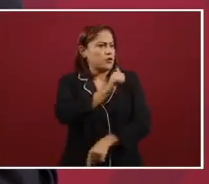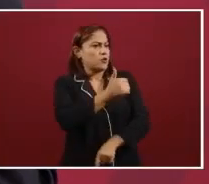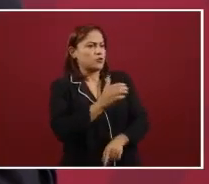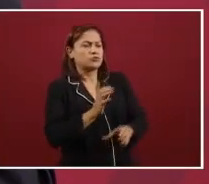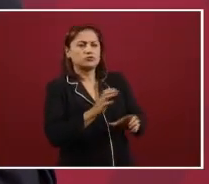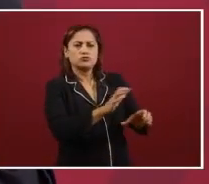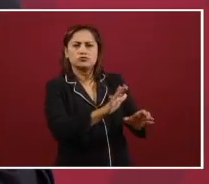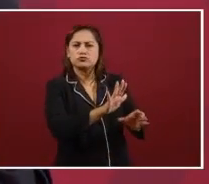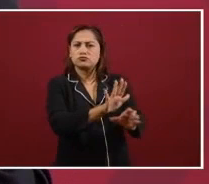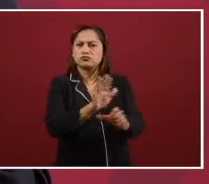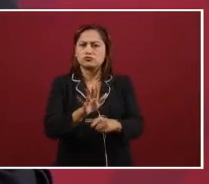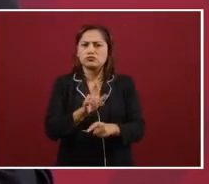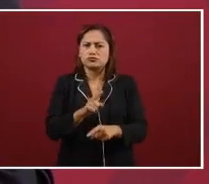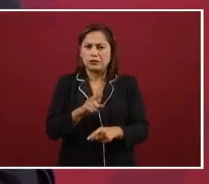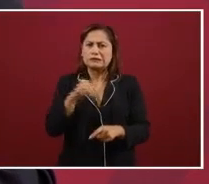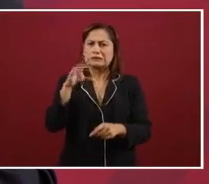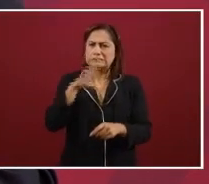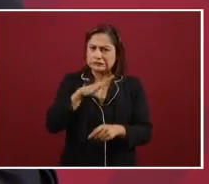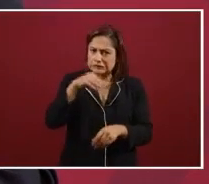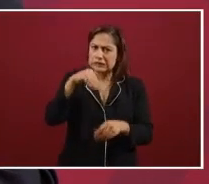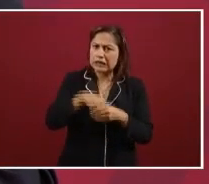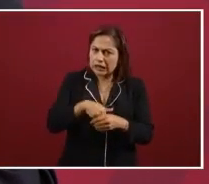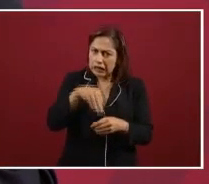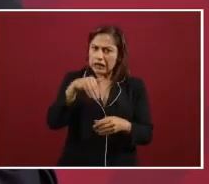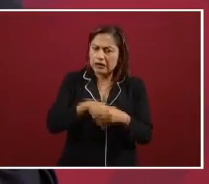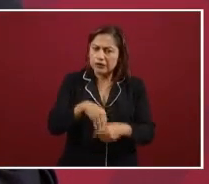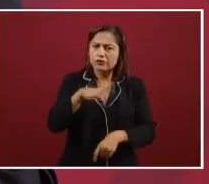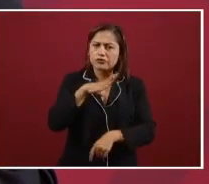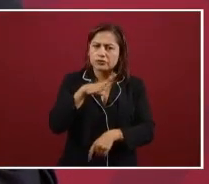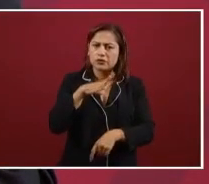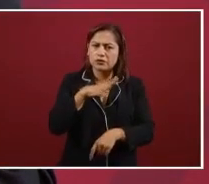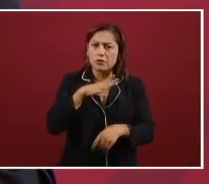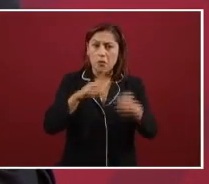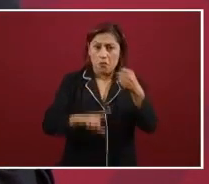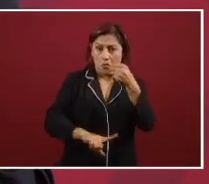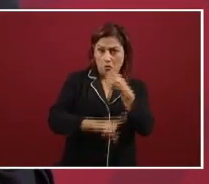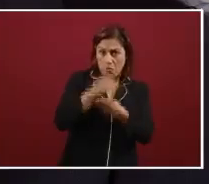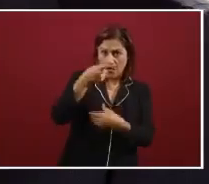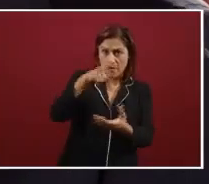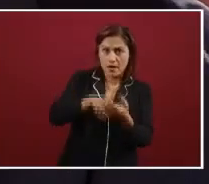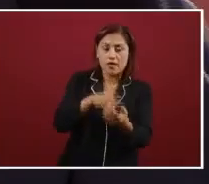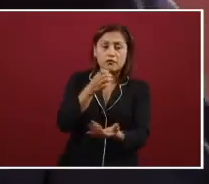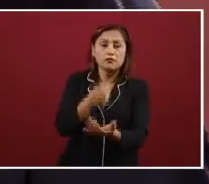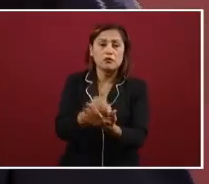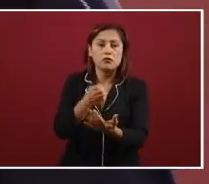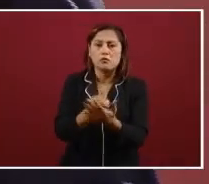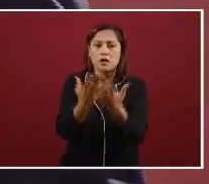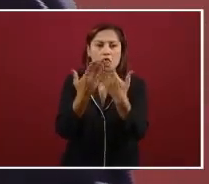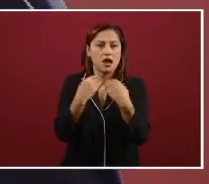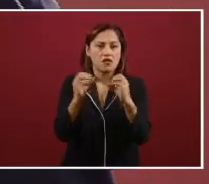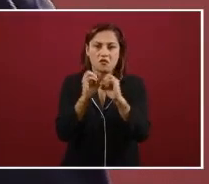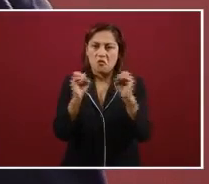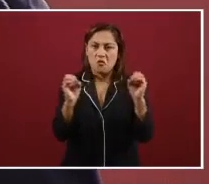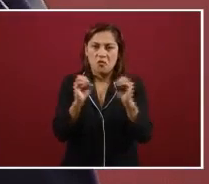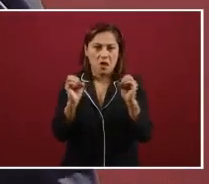no tenemos problemas en las finanzas públicas. Están sanas las